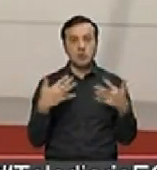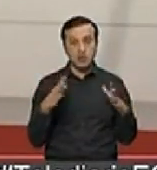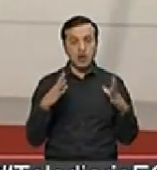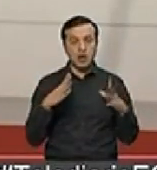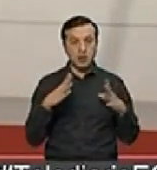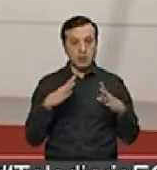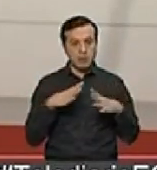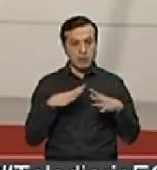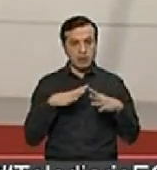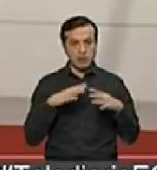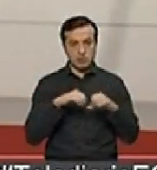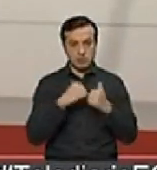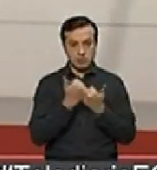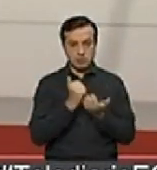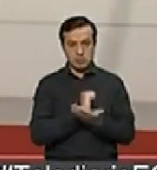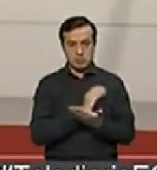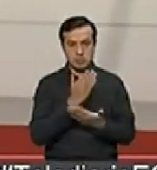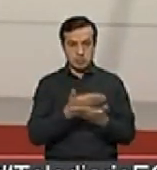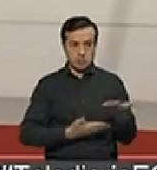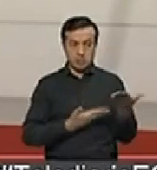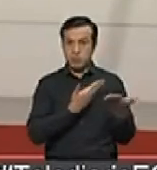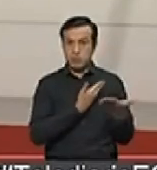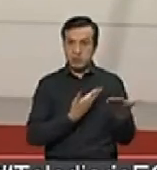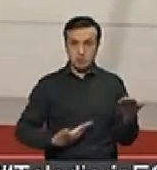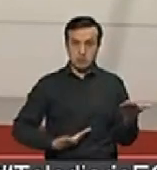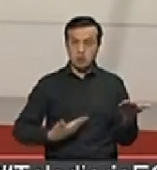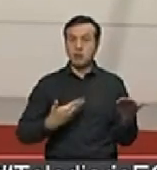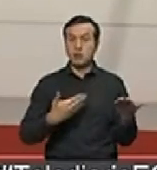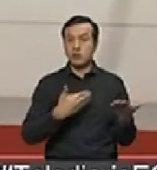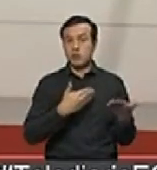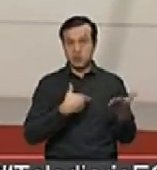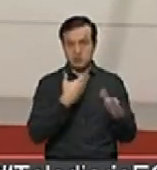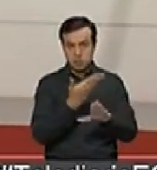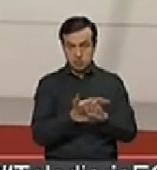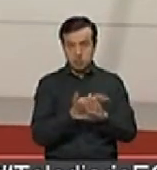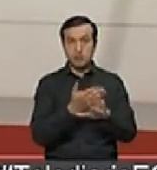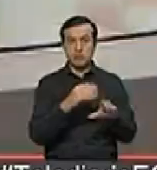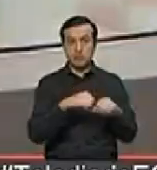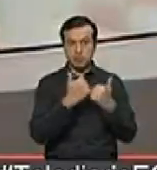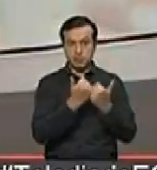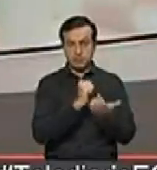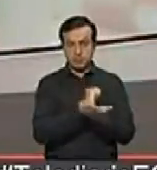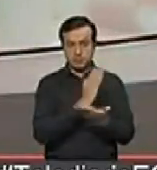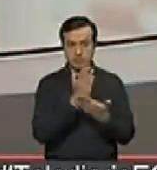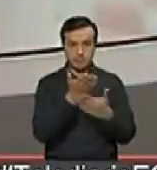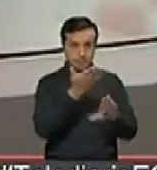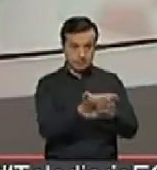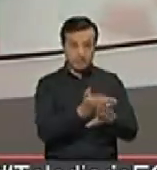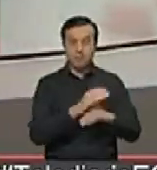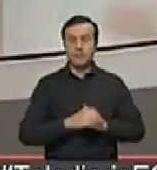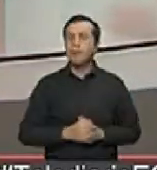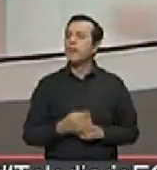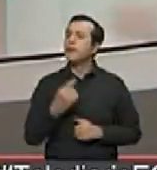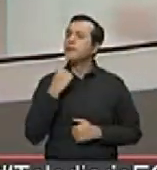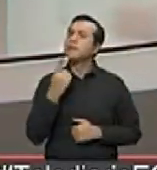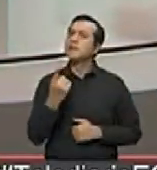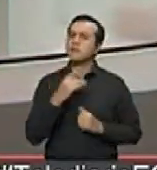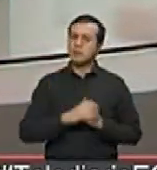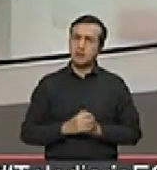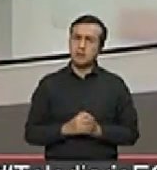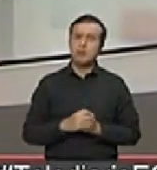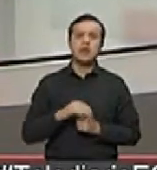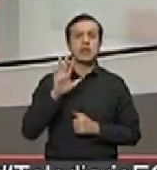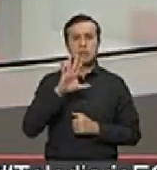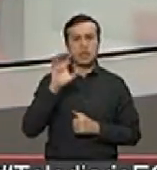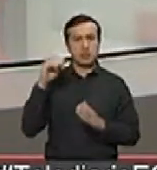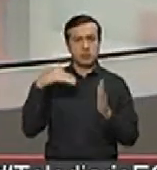legislativa para que el colegislador, que es el presidente de la República, lo ponga en conocimiento de la Asamblea Nacional. Usted había manifestado que se crearían